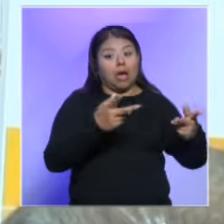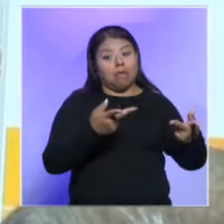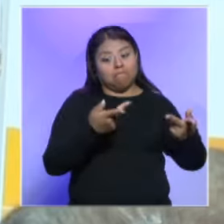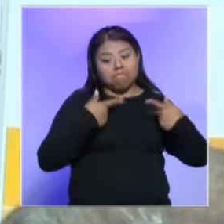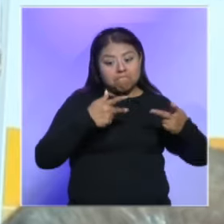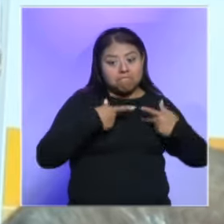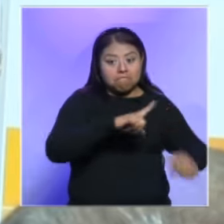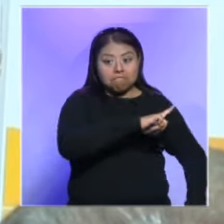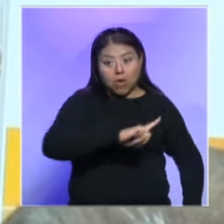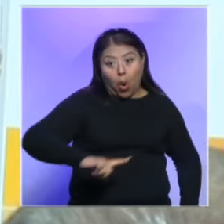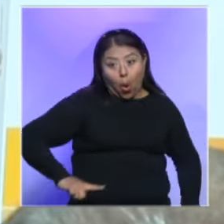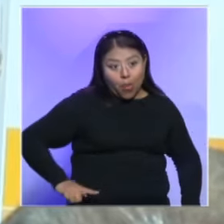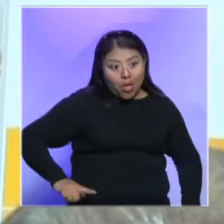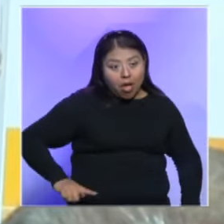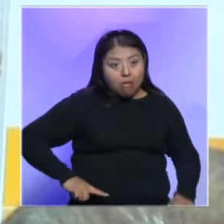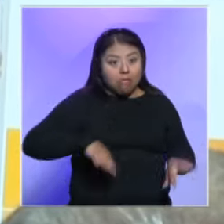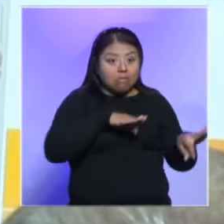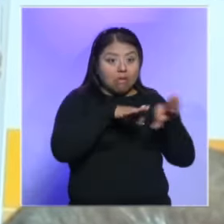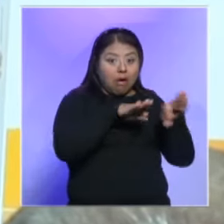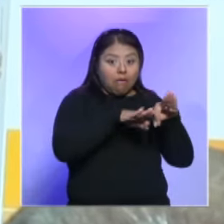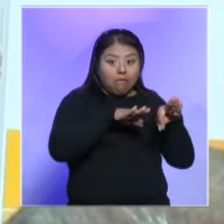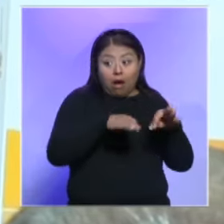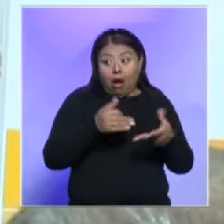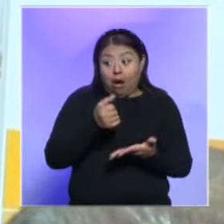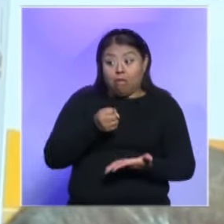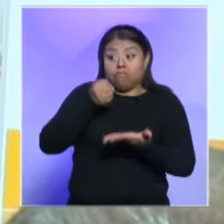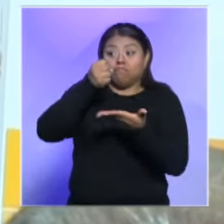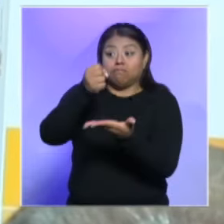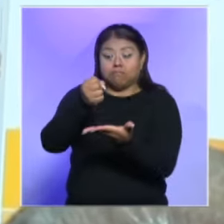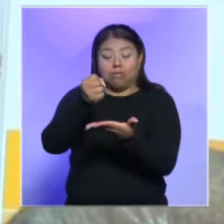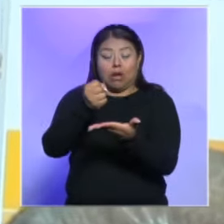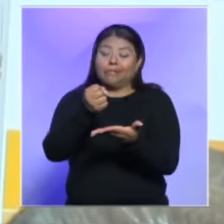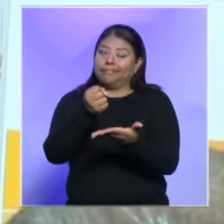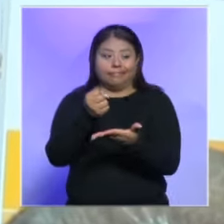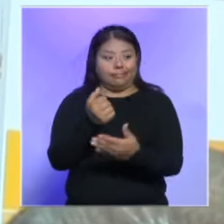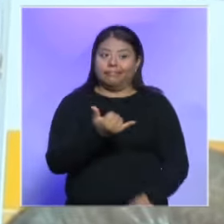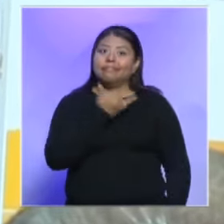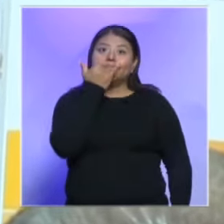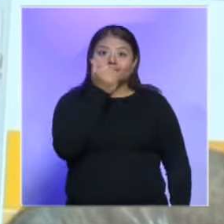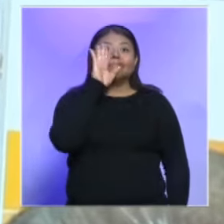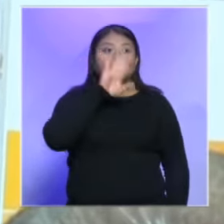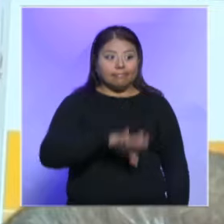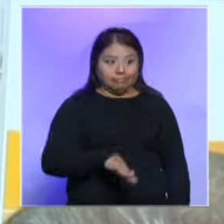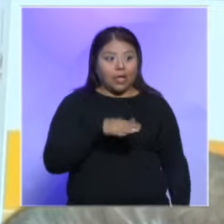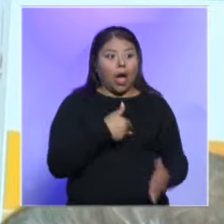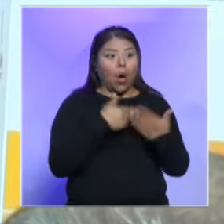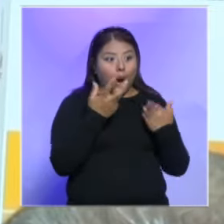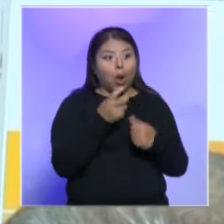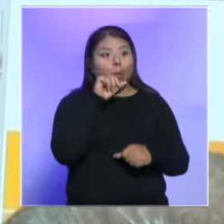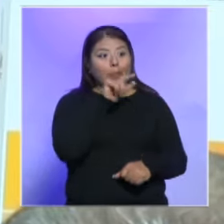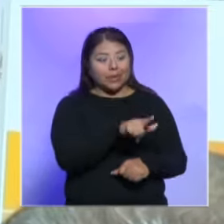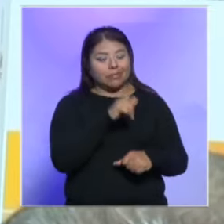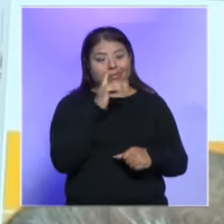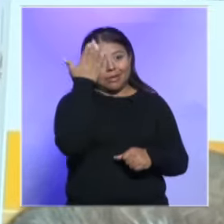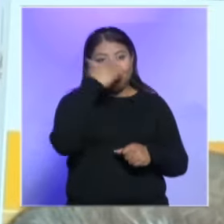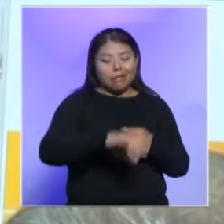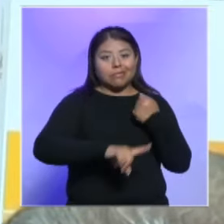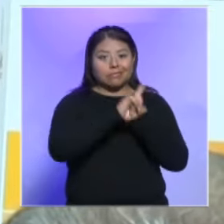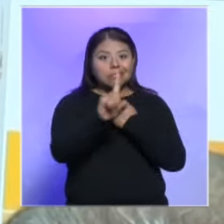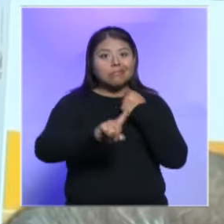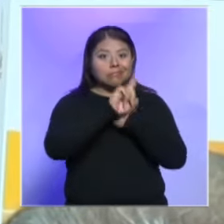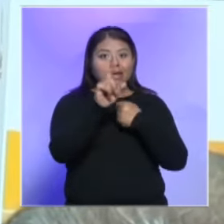Estado y además por uso de recursos ilícitos. Entonces vemos también lo complicado que puede